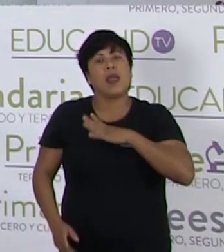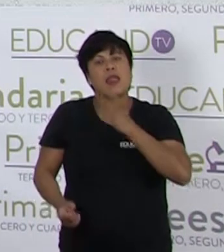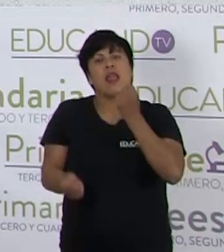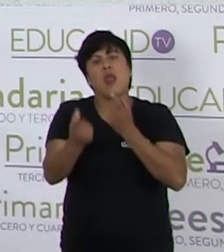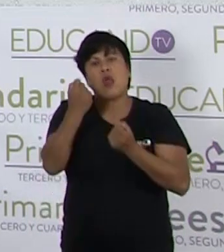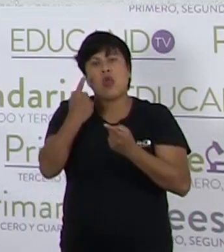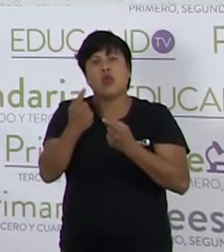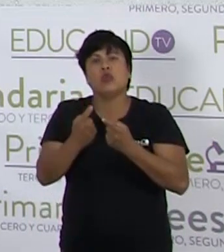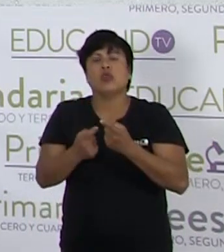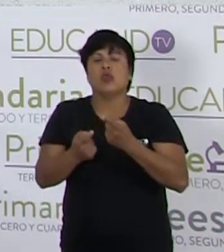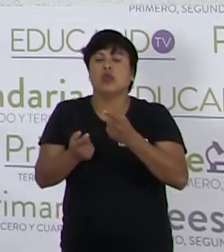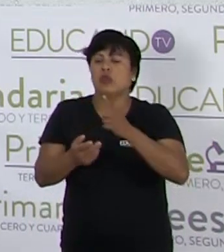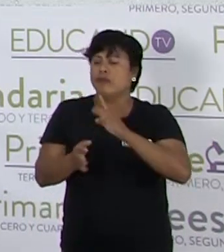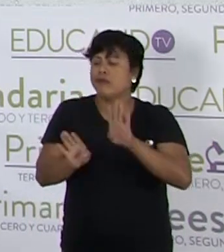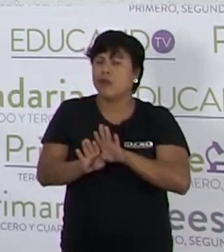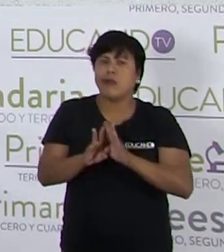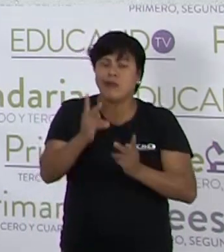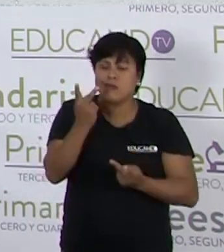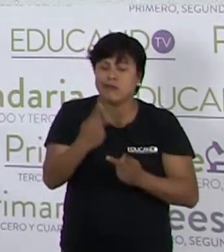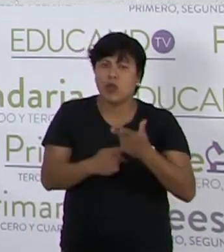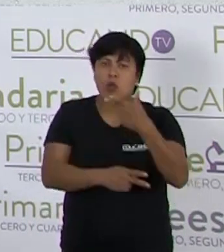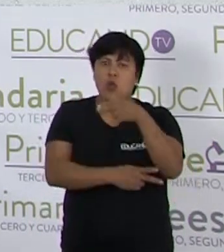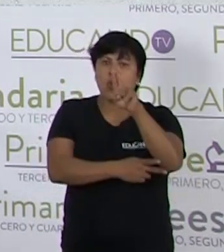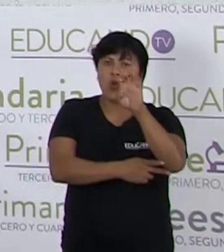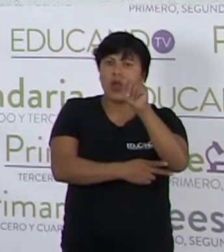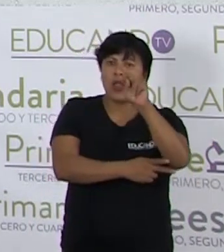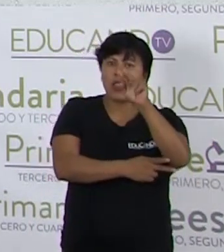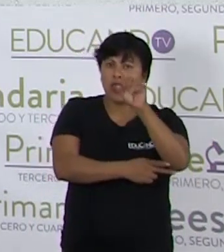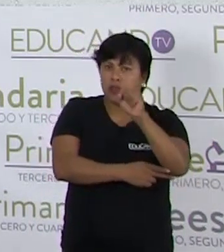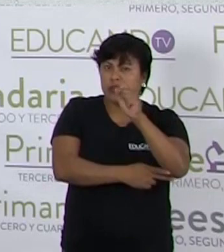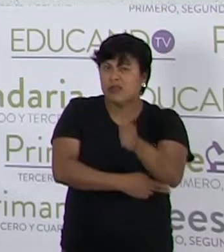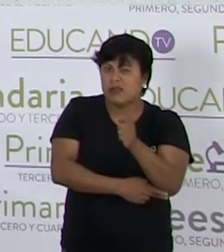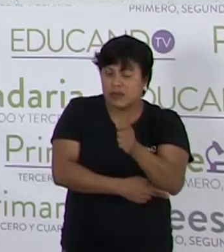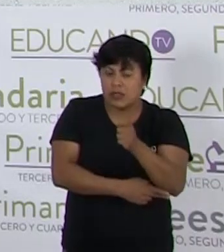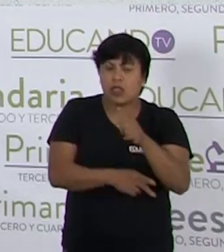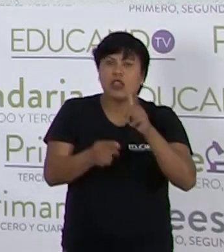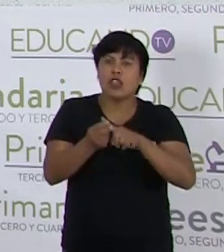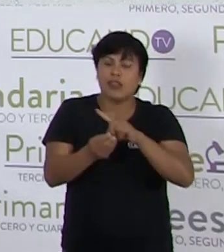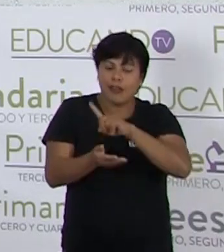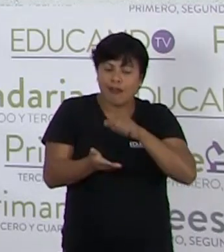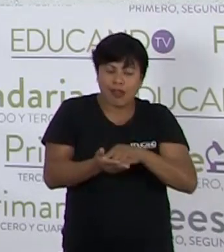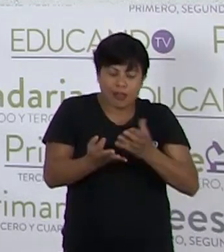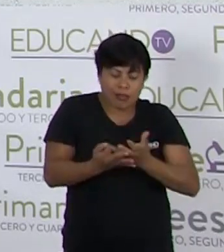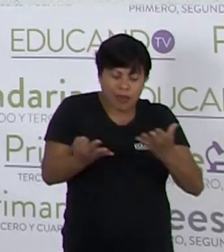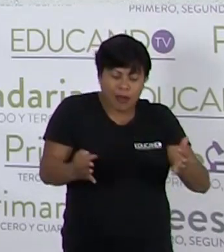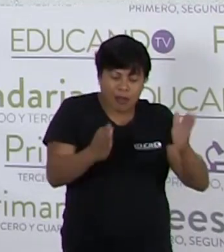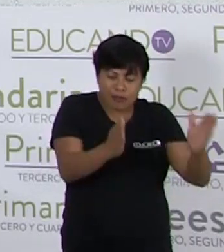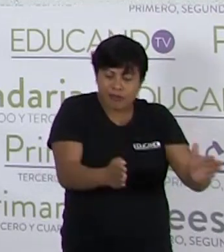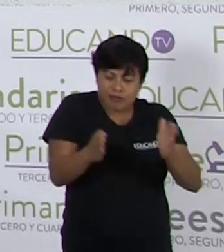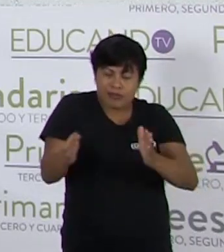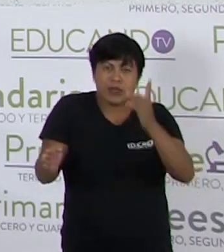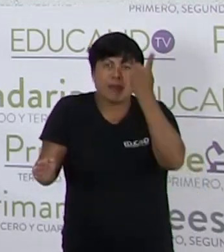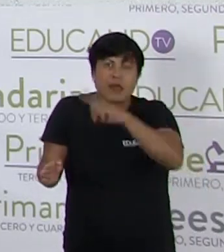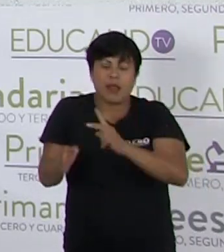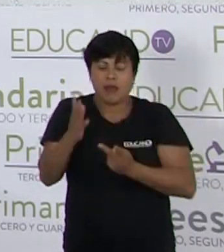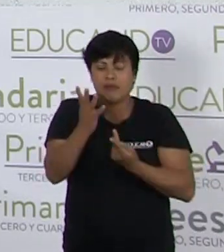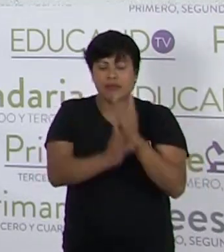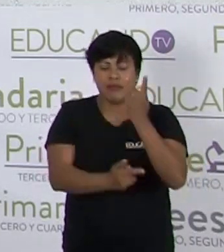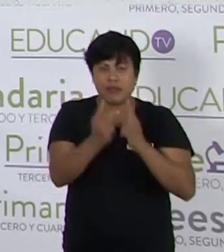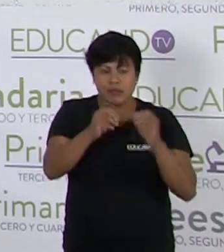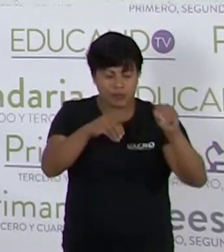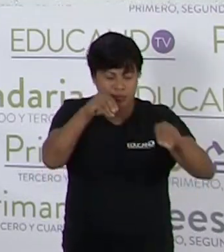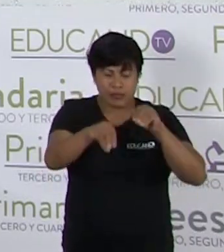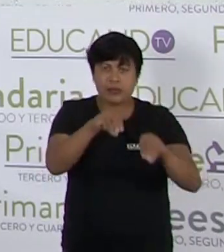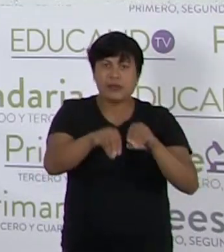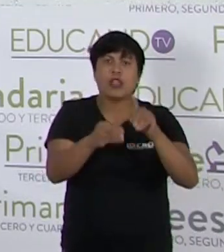algunos huertos. Sí sabes qué es un huerto, ¿verdad? Un huerto es un lugar donde